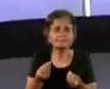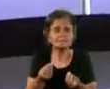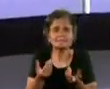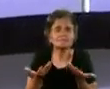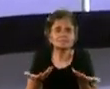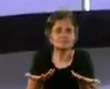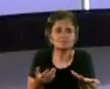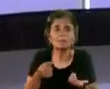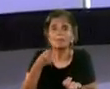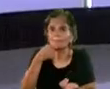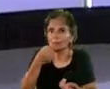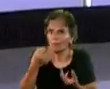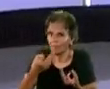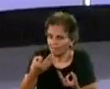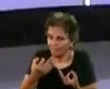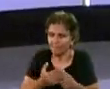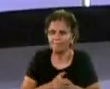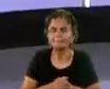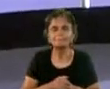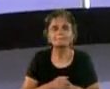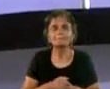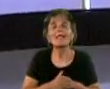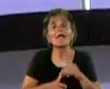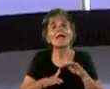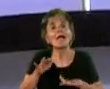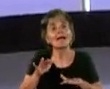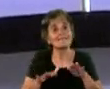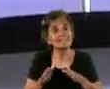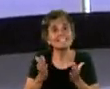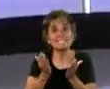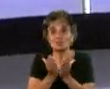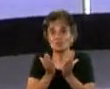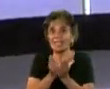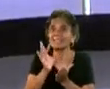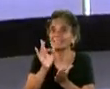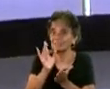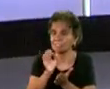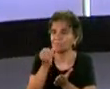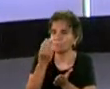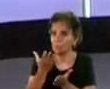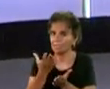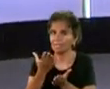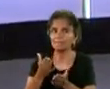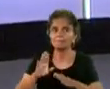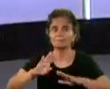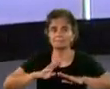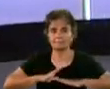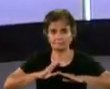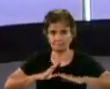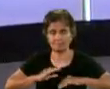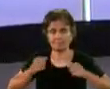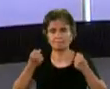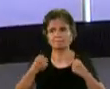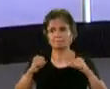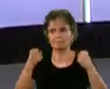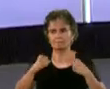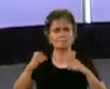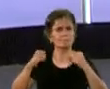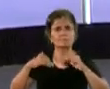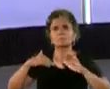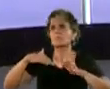Es muy buena la pregunta, por eso es muy difícil a veces estudiarlo. El alto rendimiento en sí no produce convulsiones solas, no está